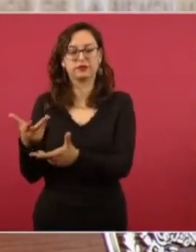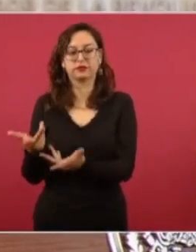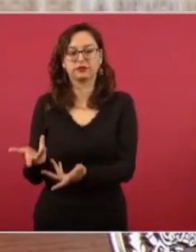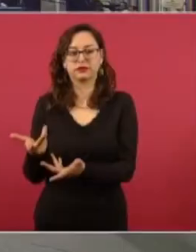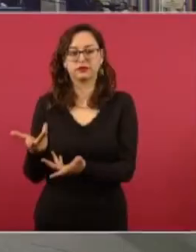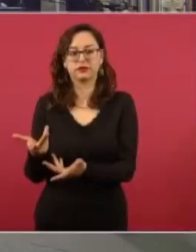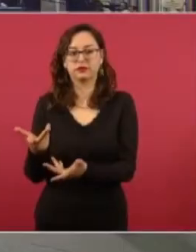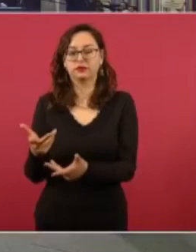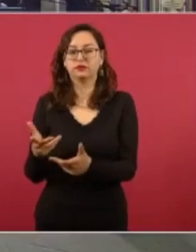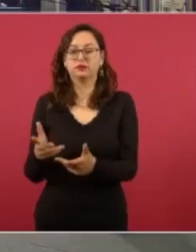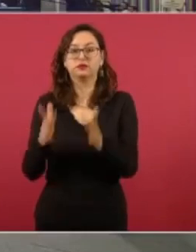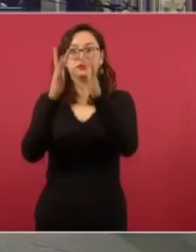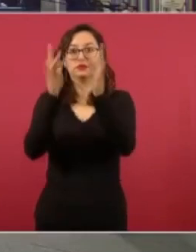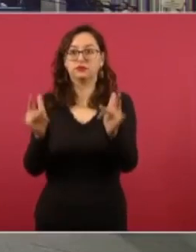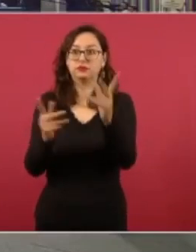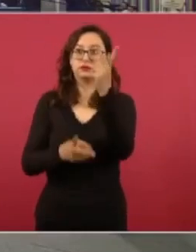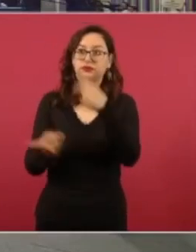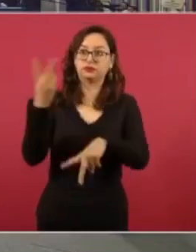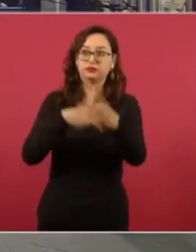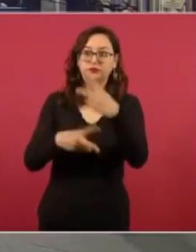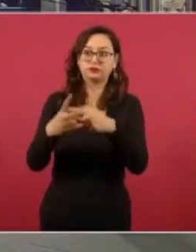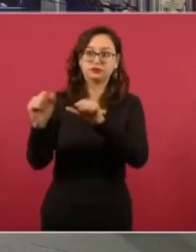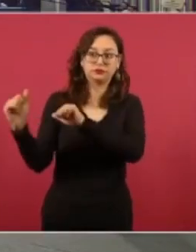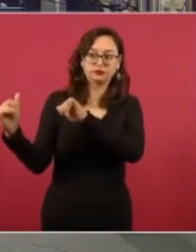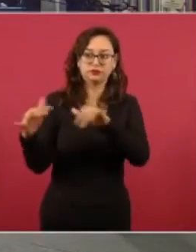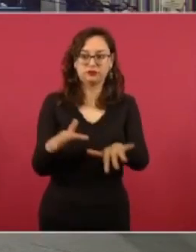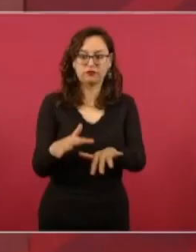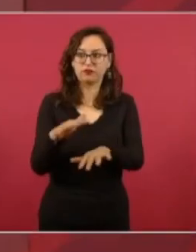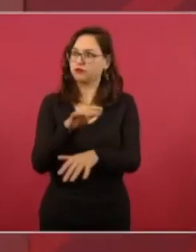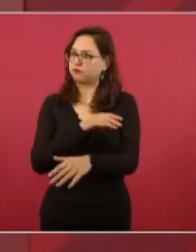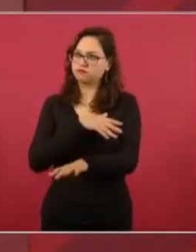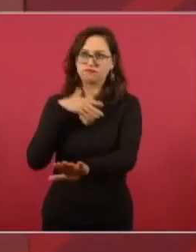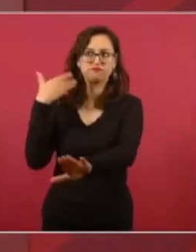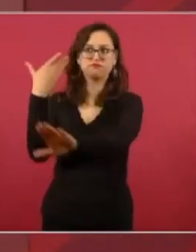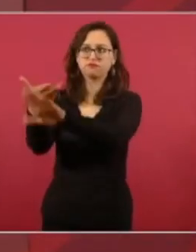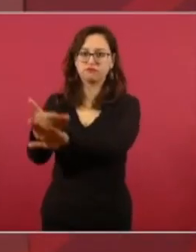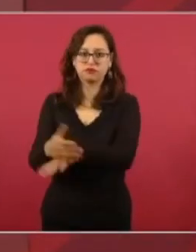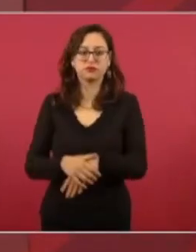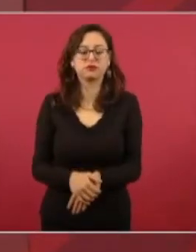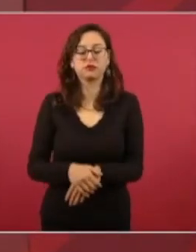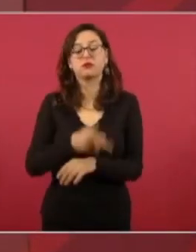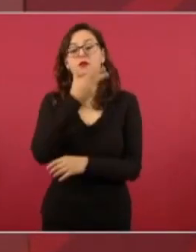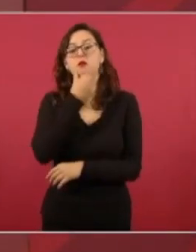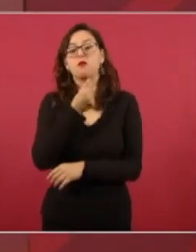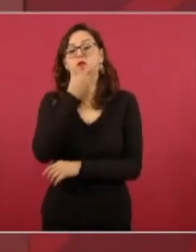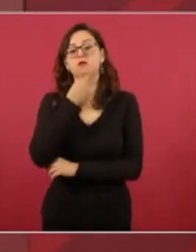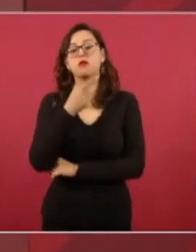contra la intervención francesa. Y Guillermo Prieto igual.